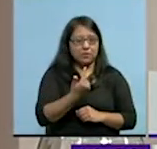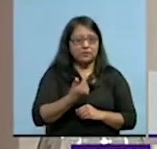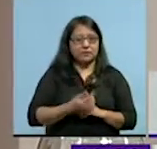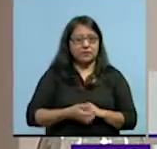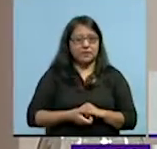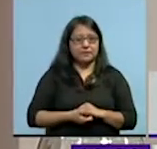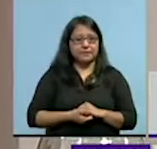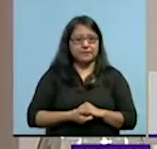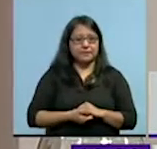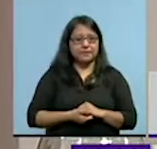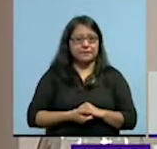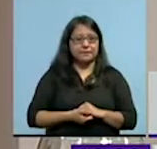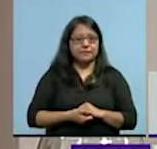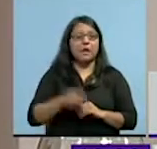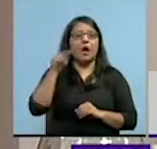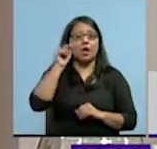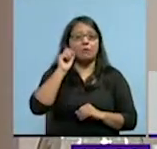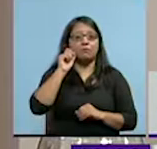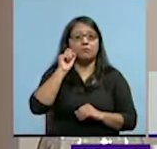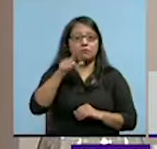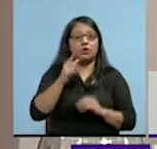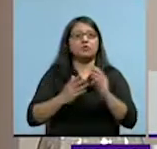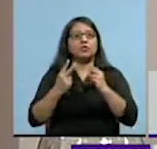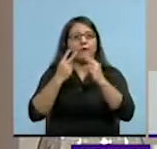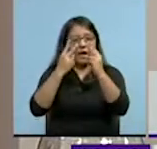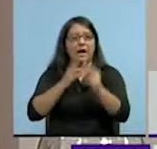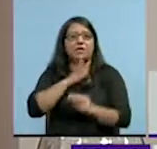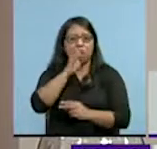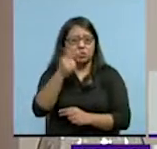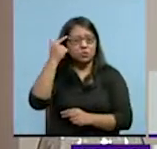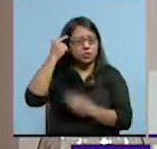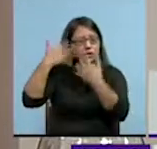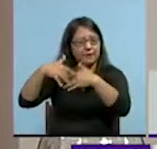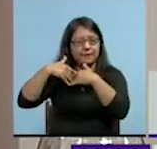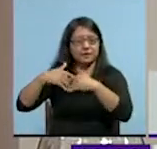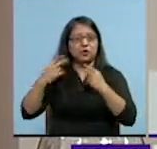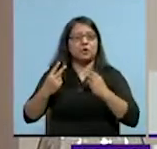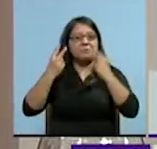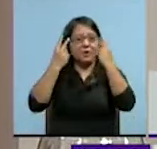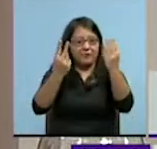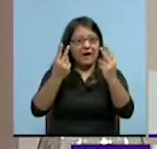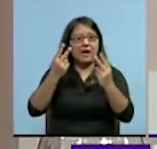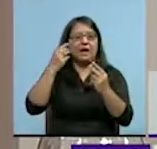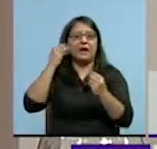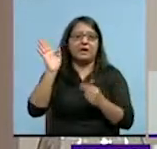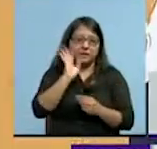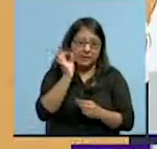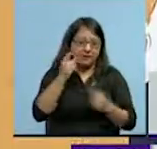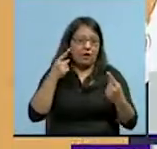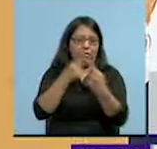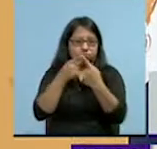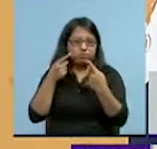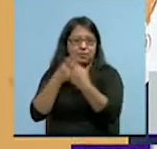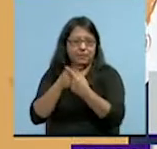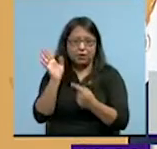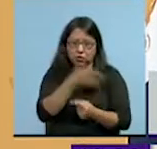digamos con vos analizando este viaje y ya saben lo que se va a cubrir lo